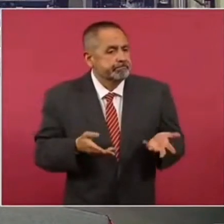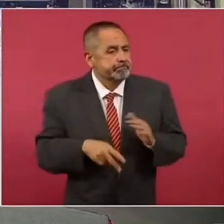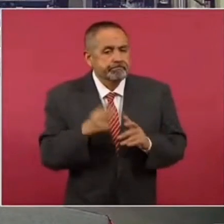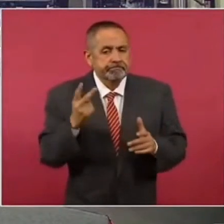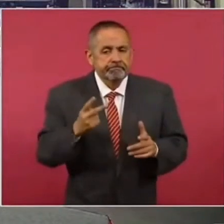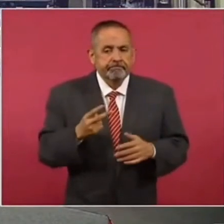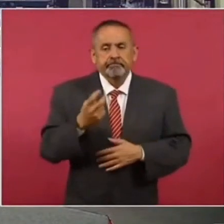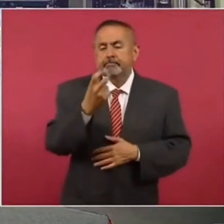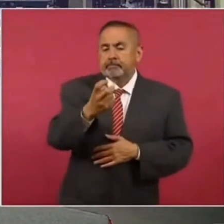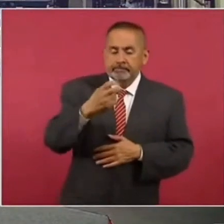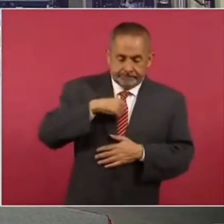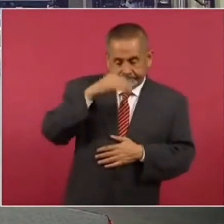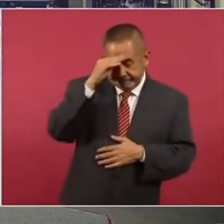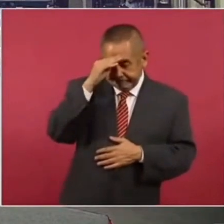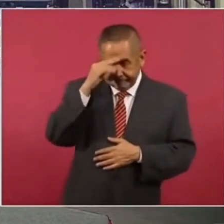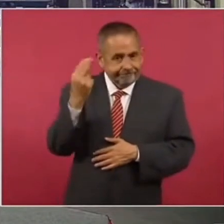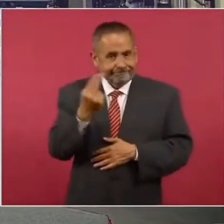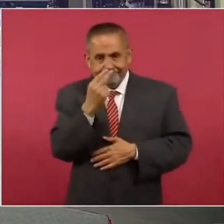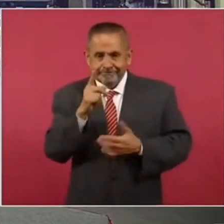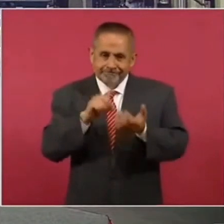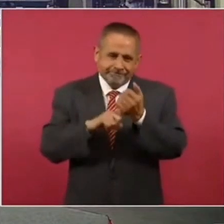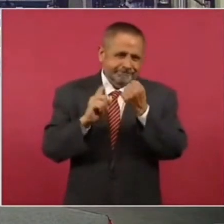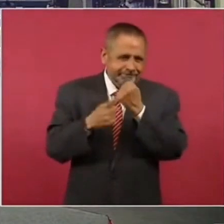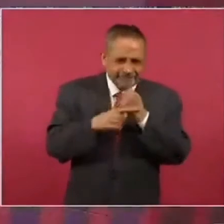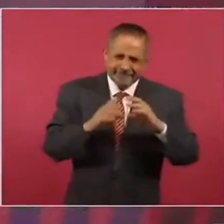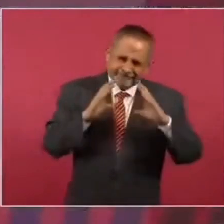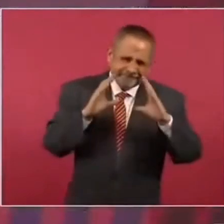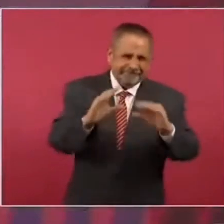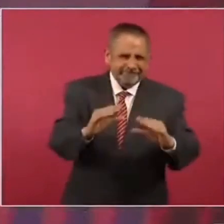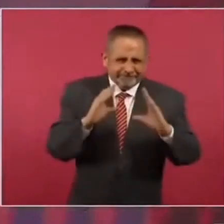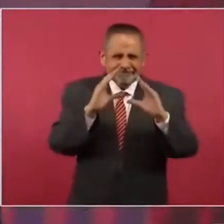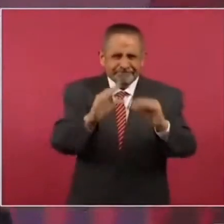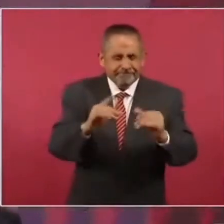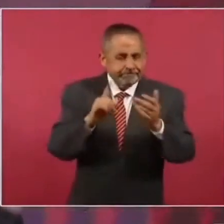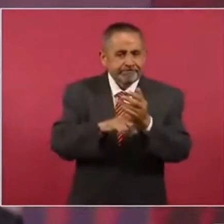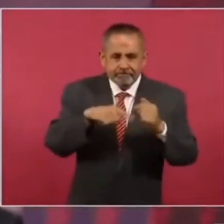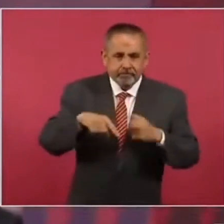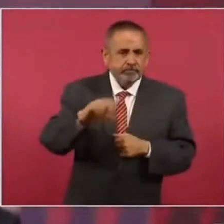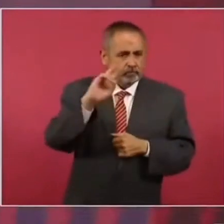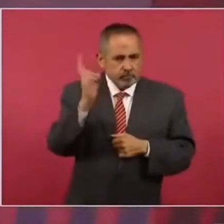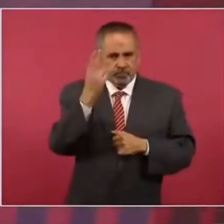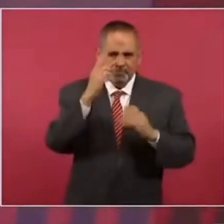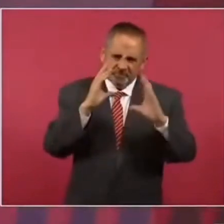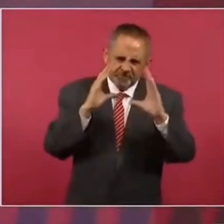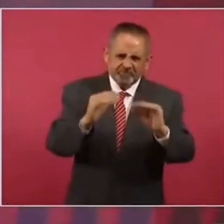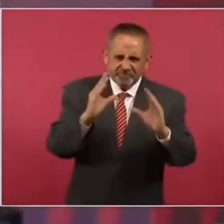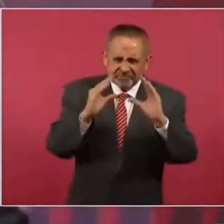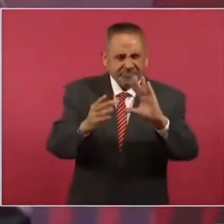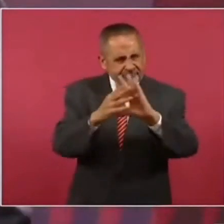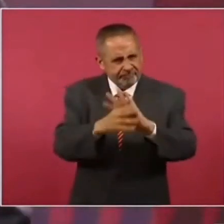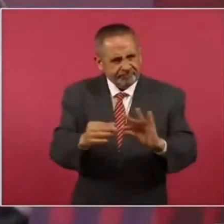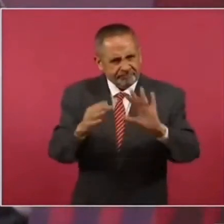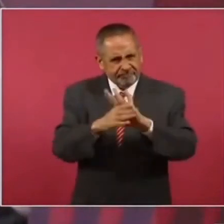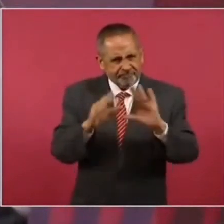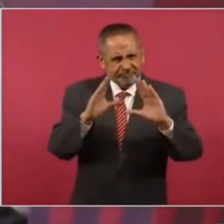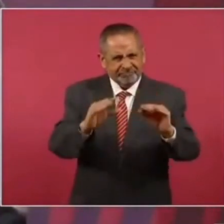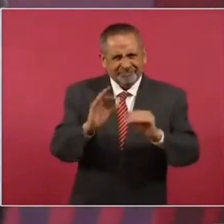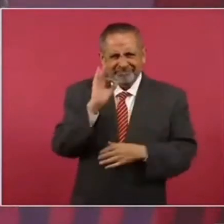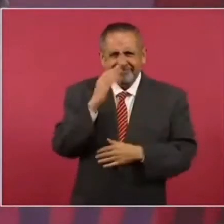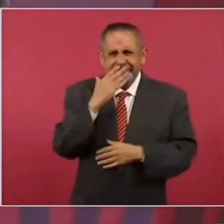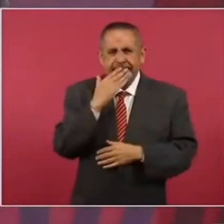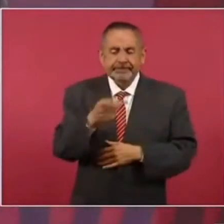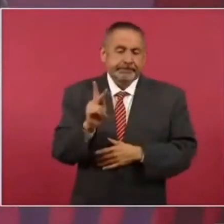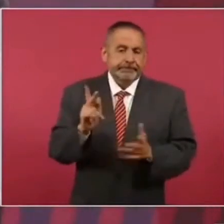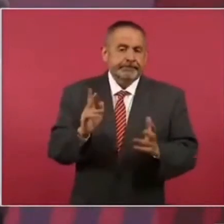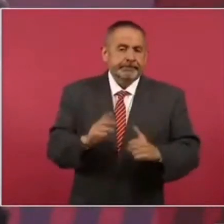Por eso hablo de la necesidad de ir al fondo, a la formación.